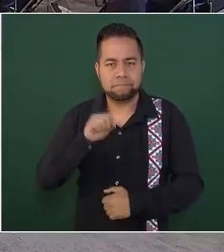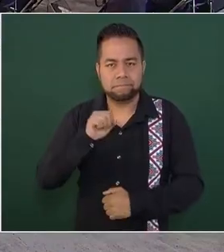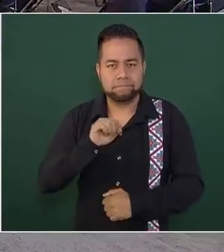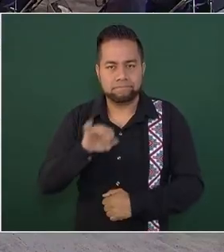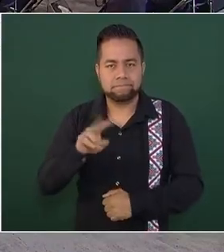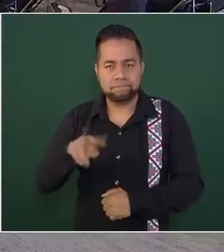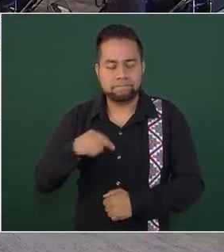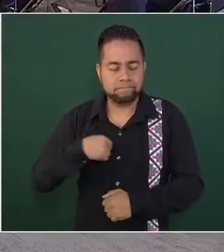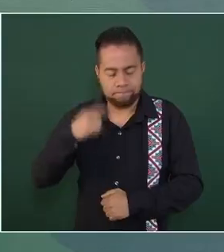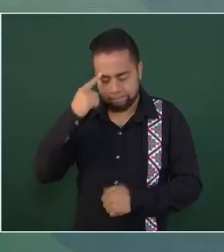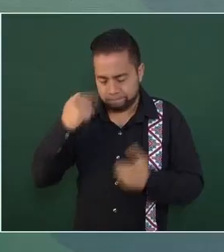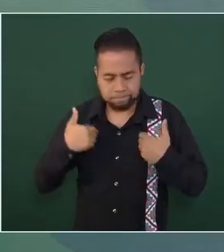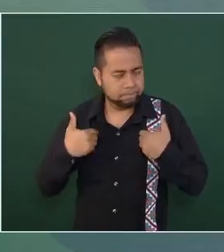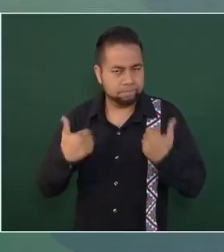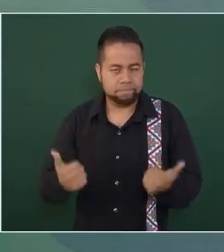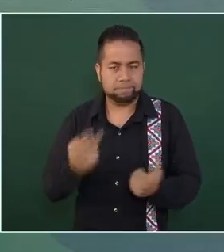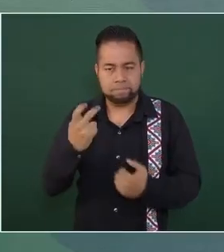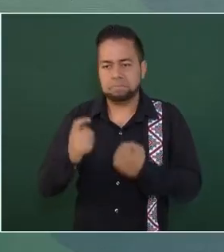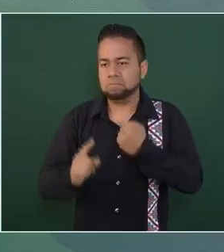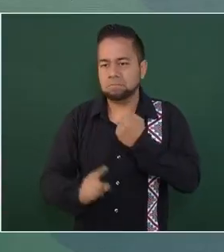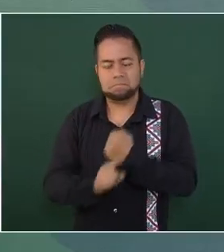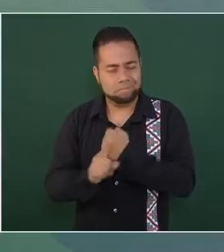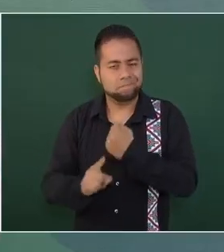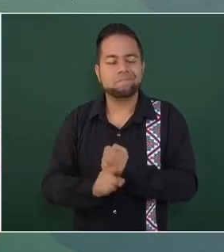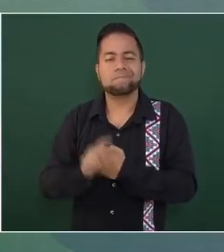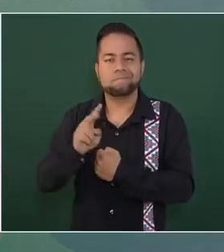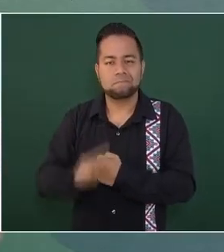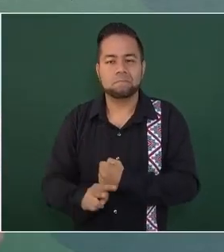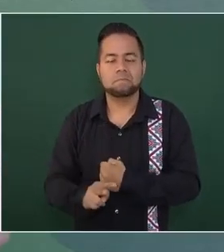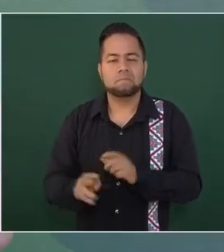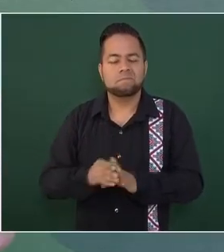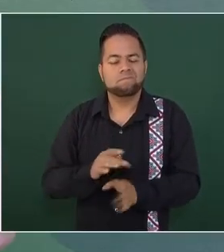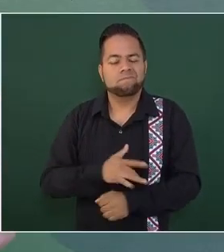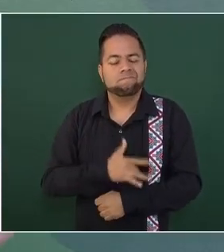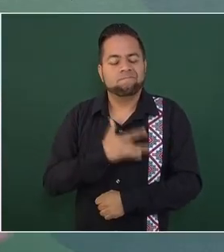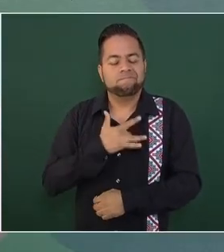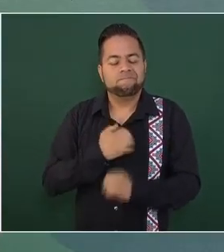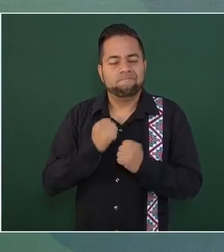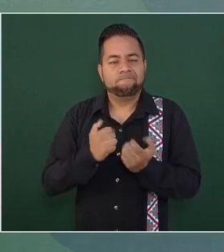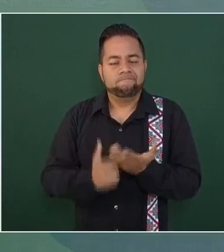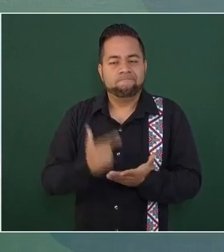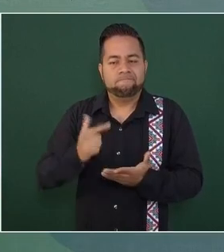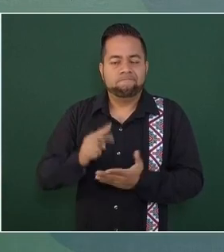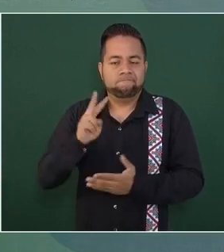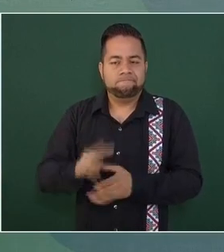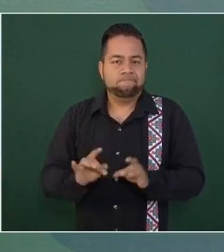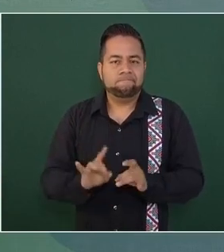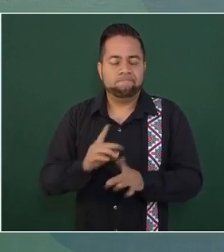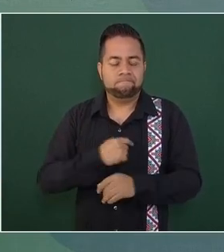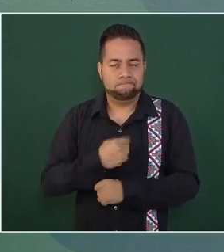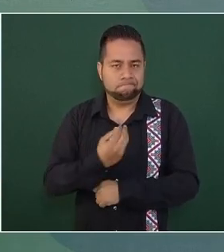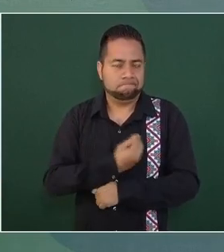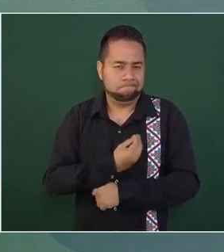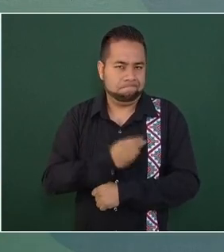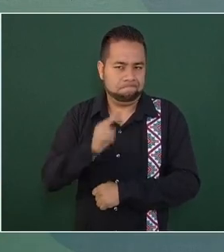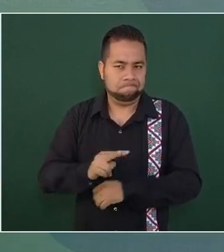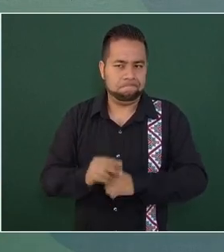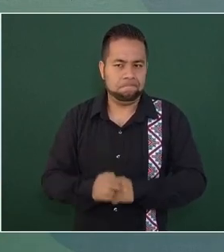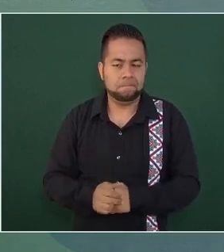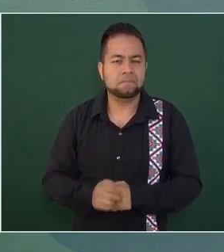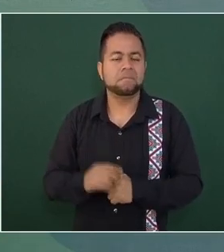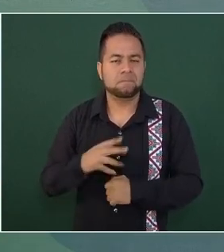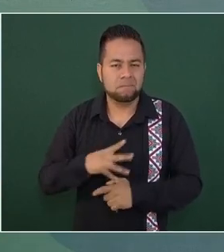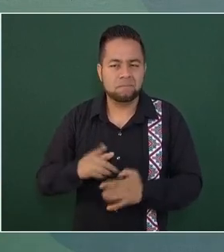conscientes de eso ese es un problema muy sentido y que causa dolor los